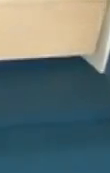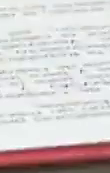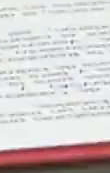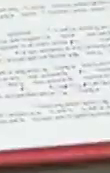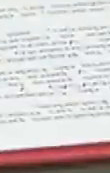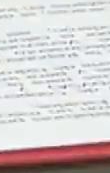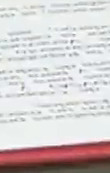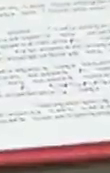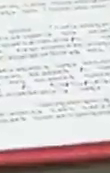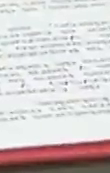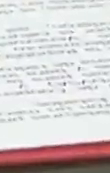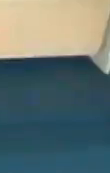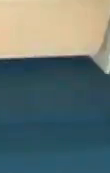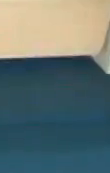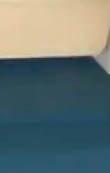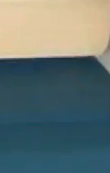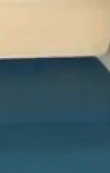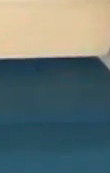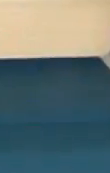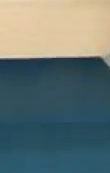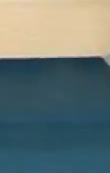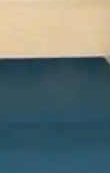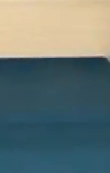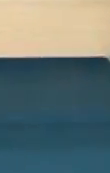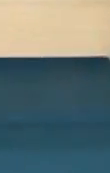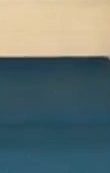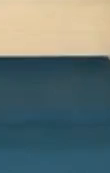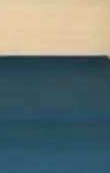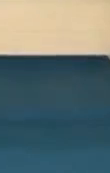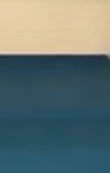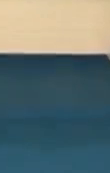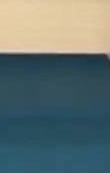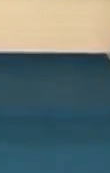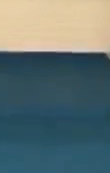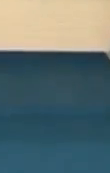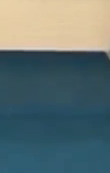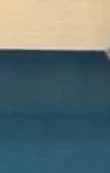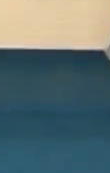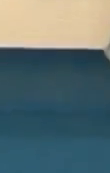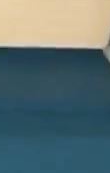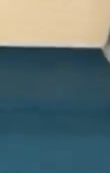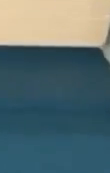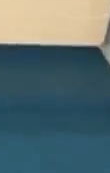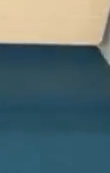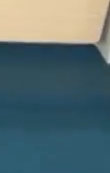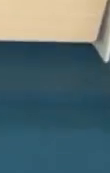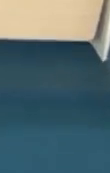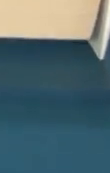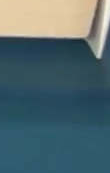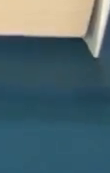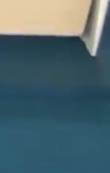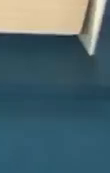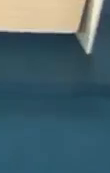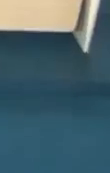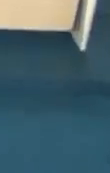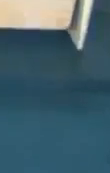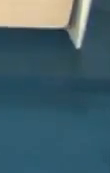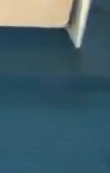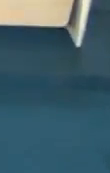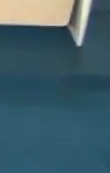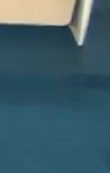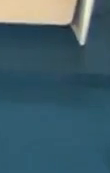de Miraflores para seguir avanzando en este mapa de cooperación integral. Recordemos que a la fecha han sido